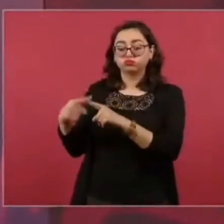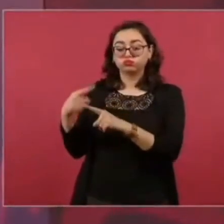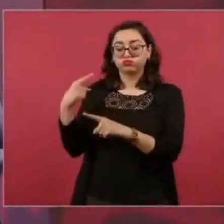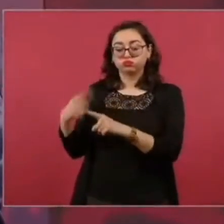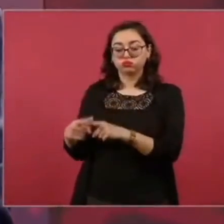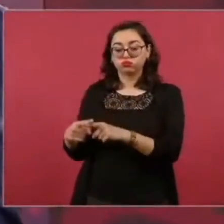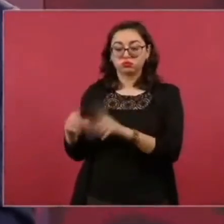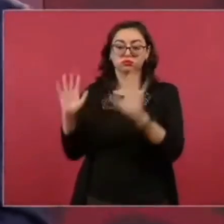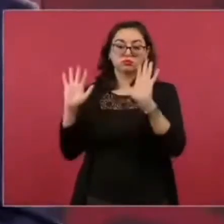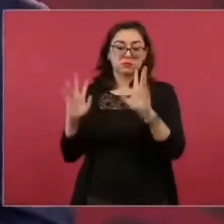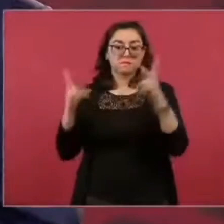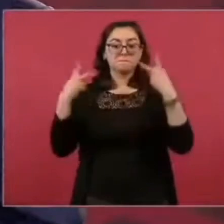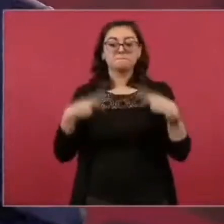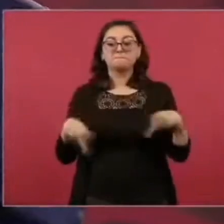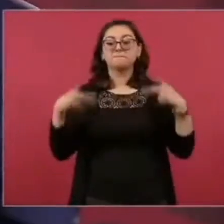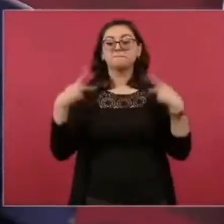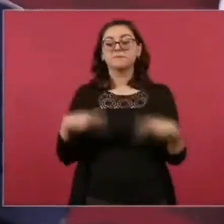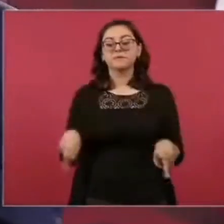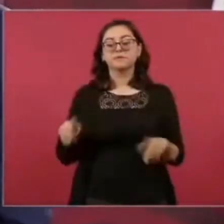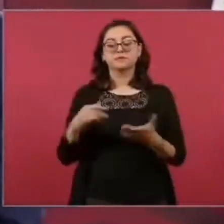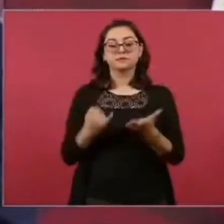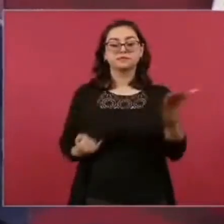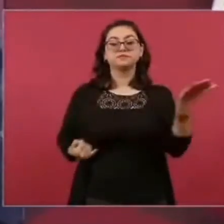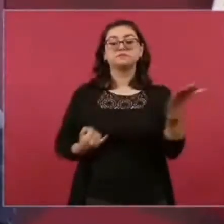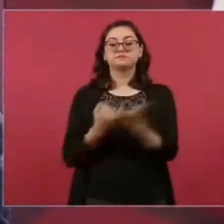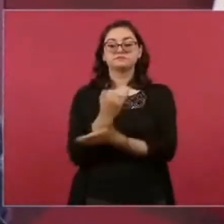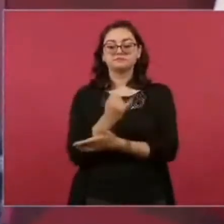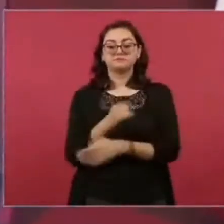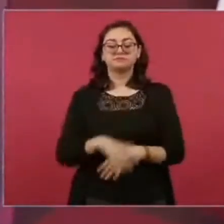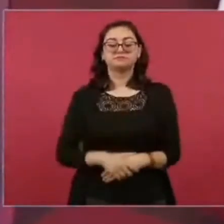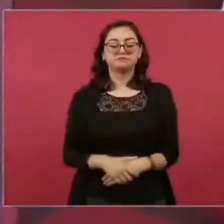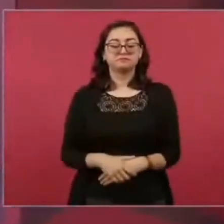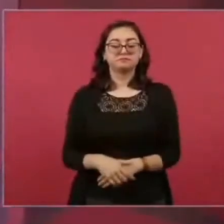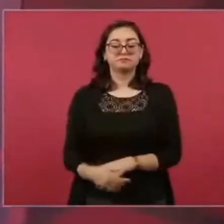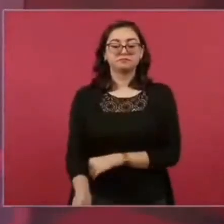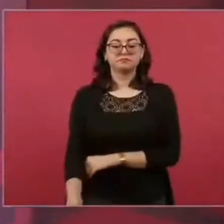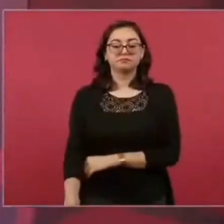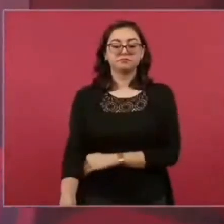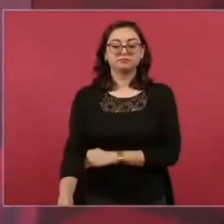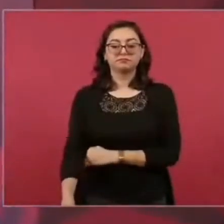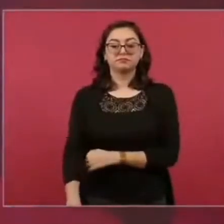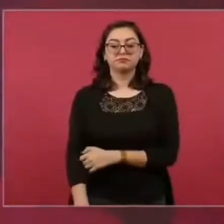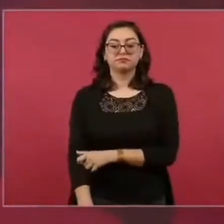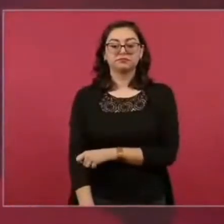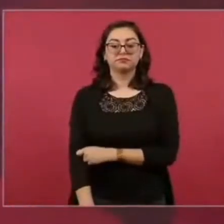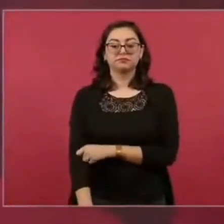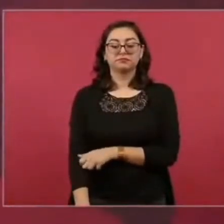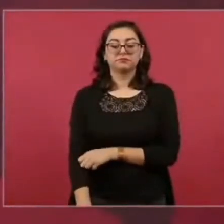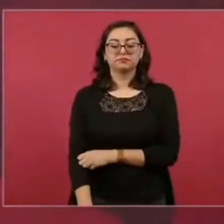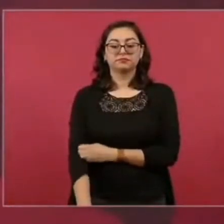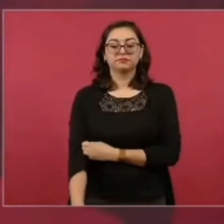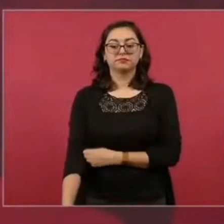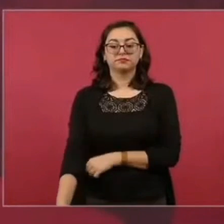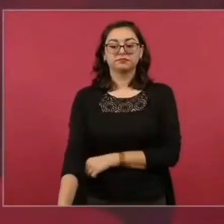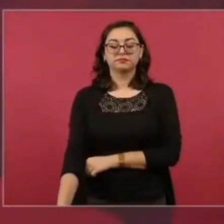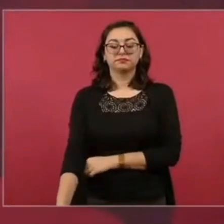Y es probable que ese sea el método de elección. Ayer lo mencionó